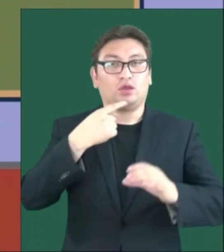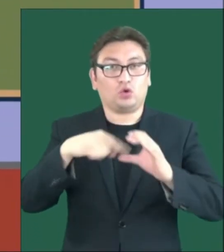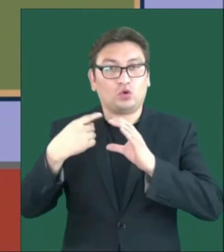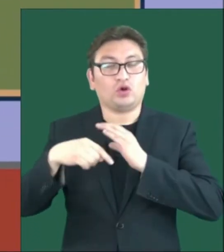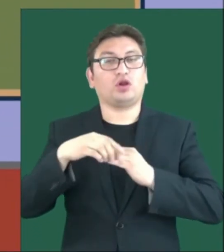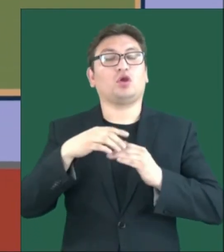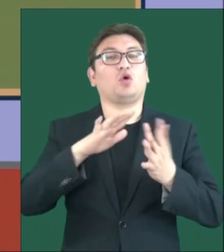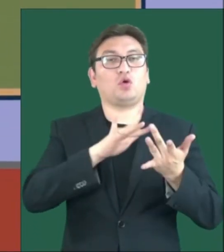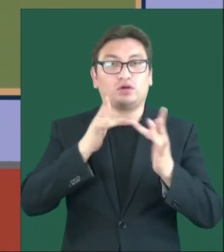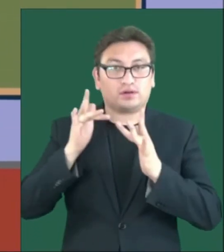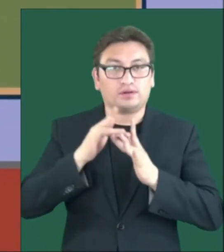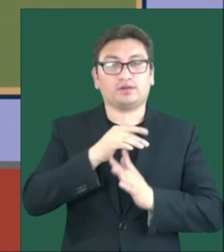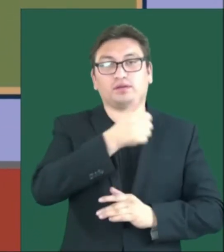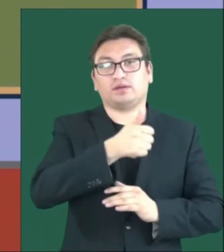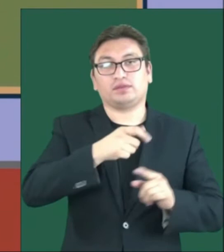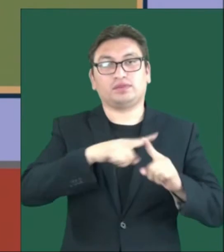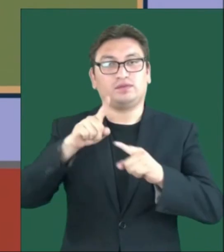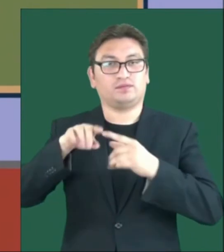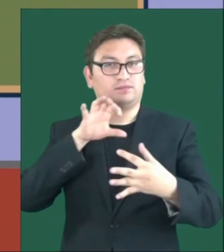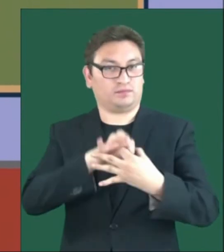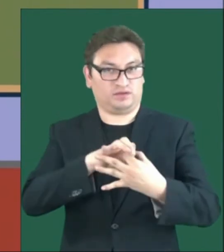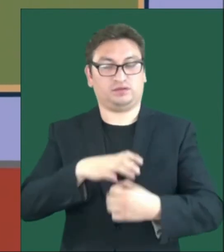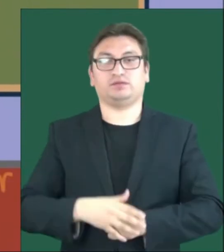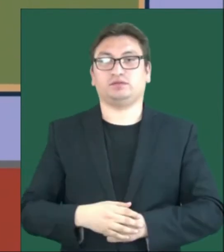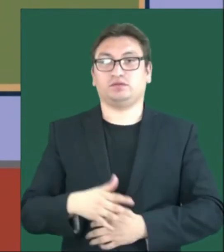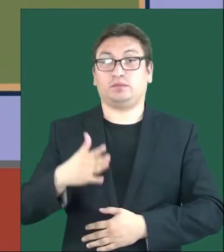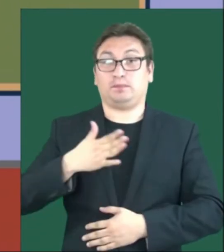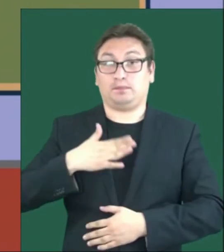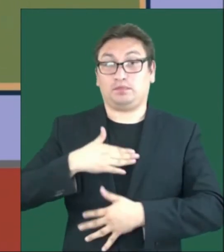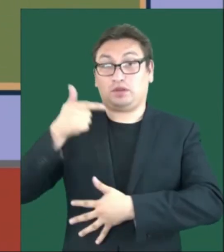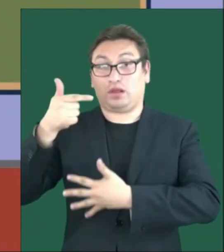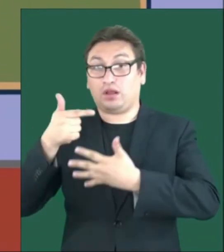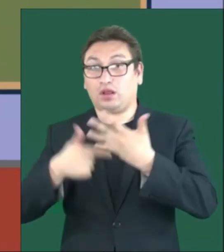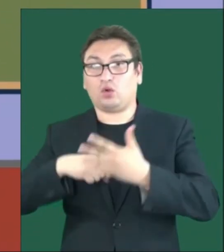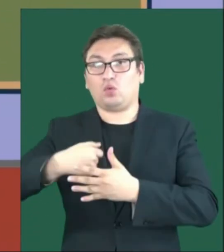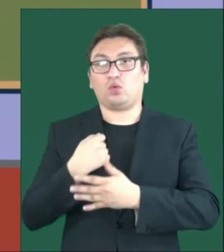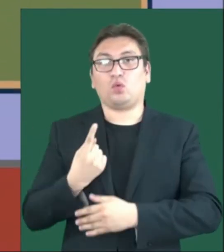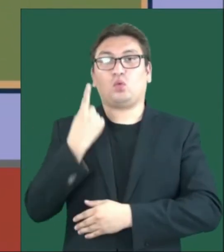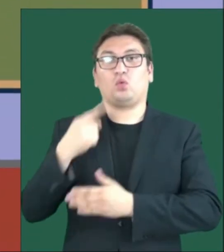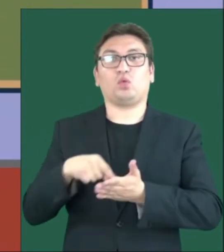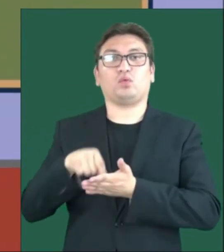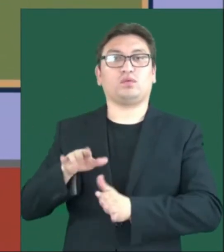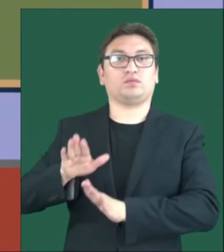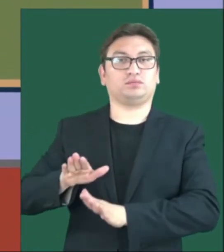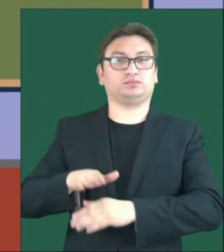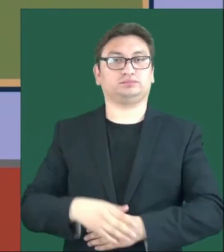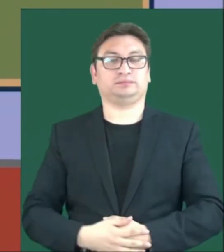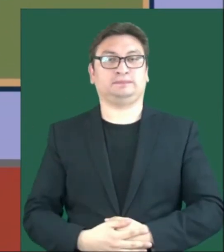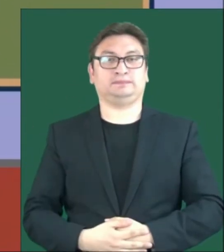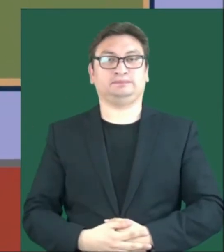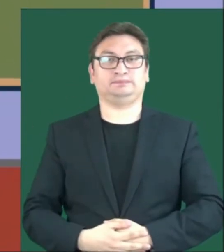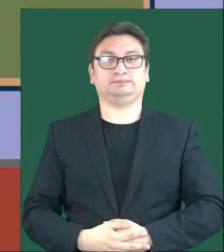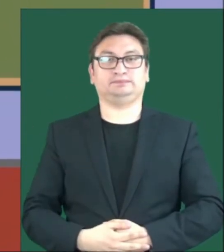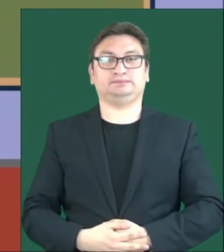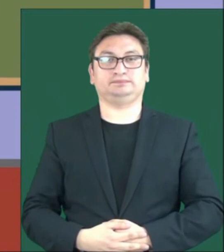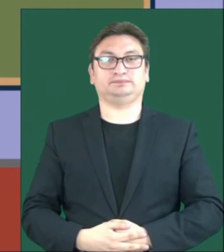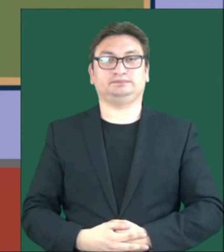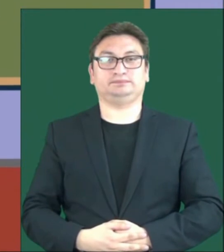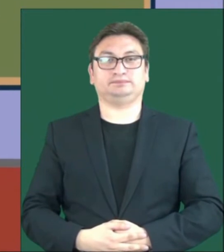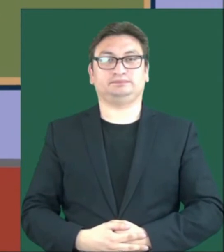cada servicio de redes y correo. Tengo todas mis contraseñas en un solo lugar.